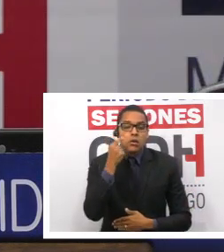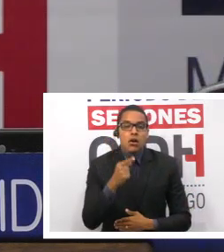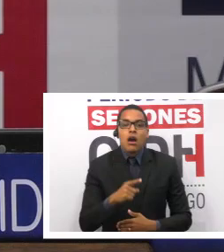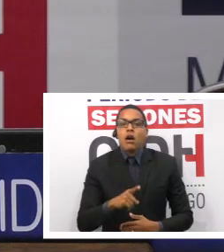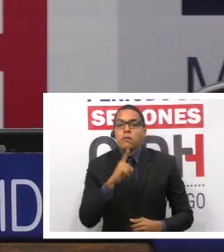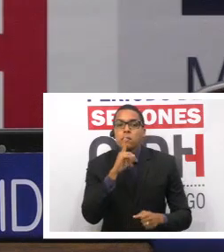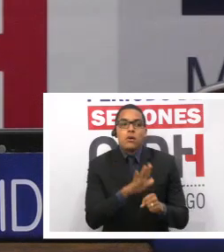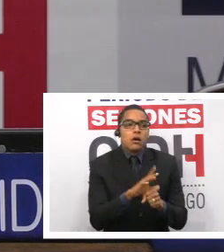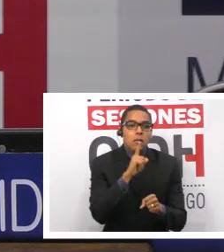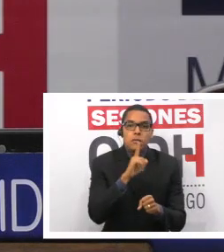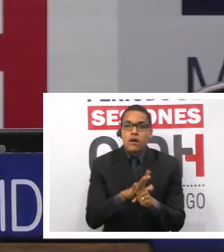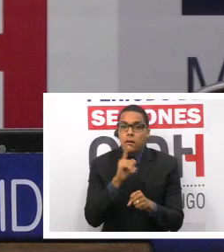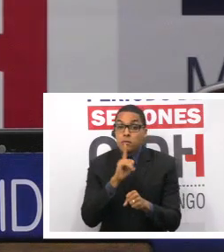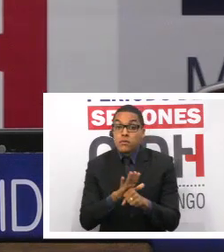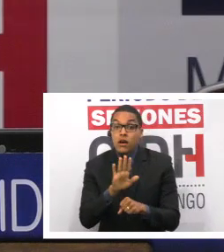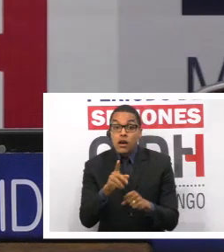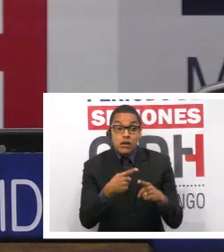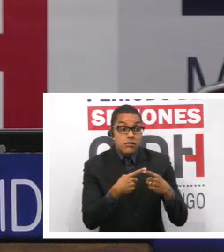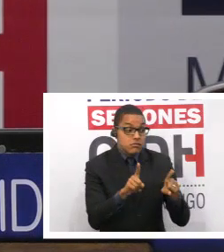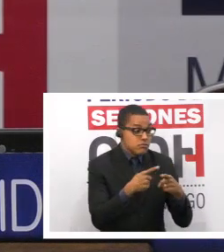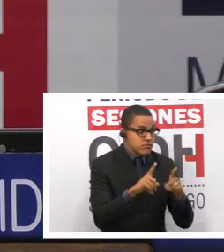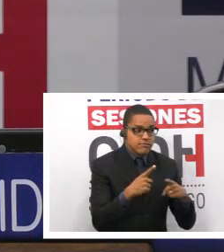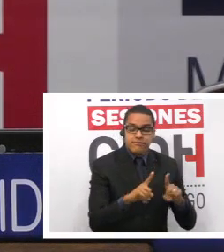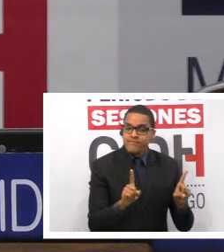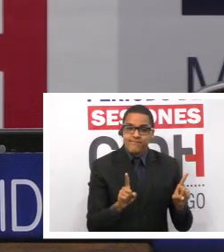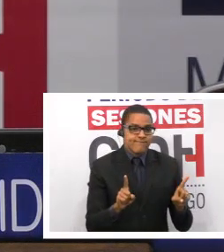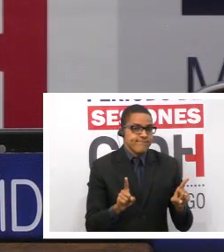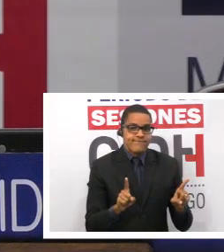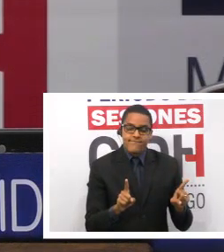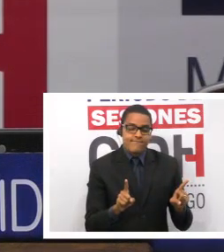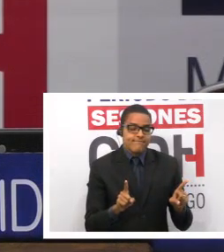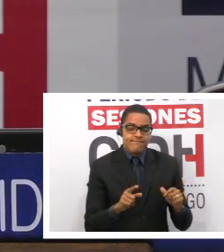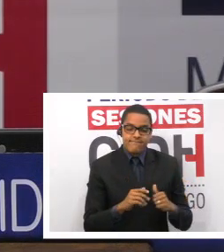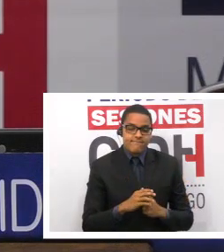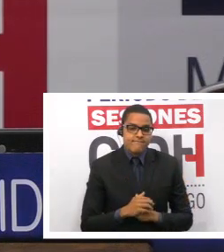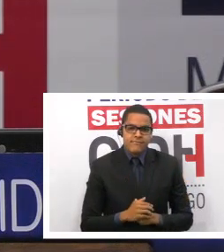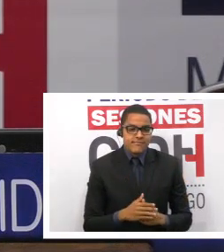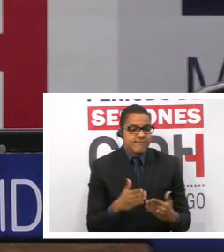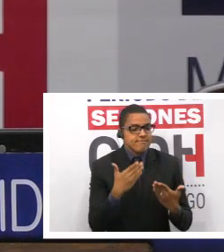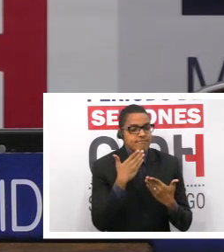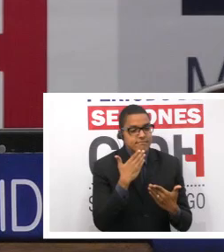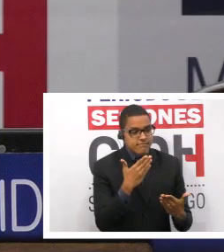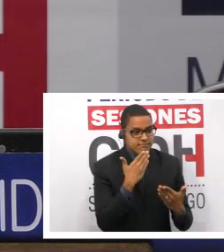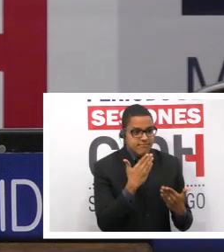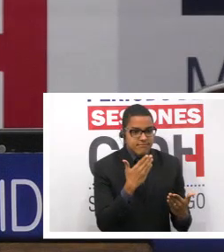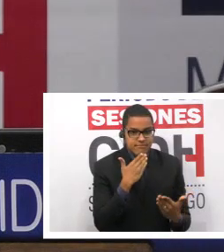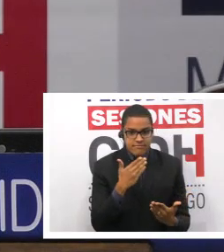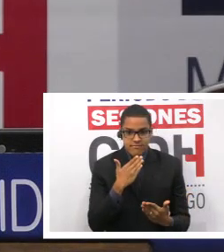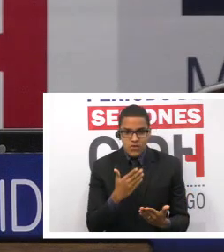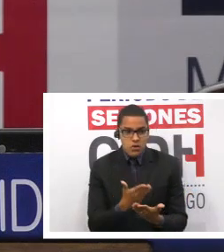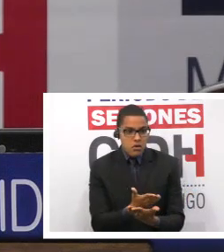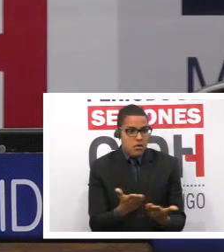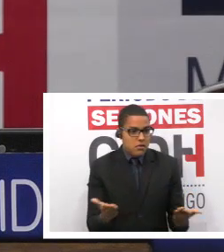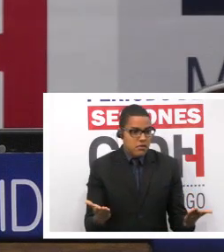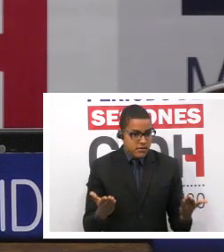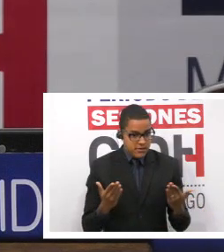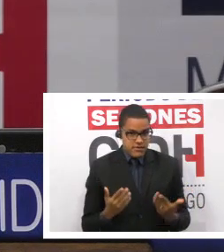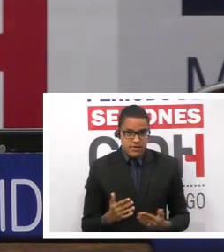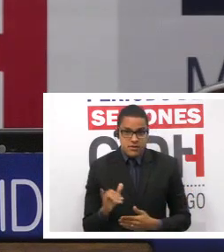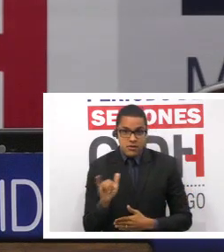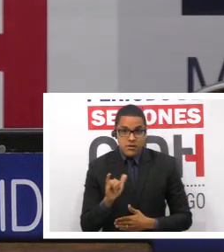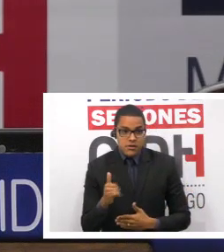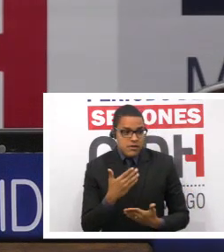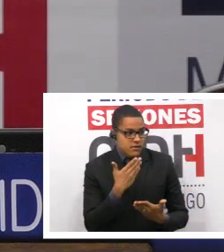estos auxilios los títulos de la secretaría de